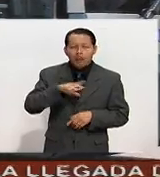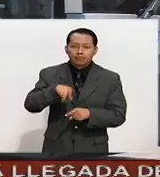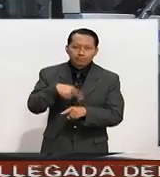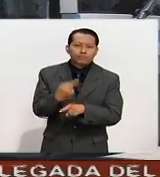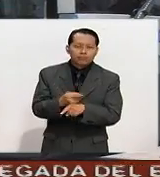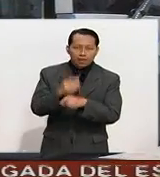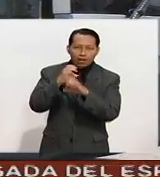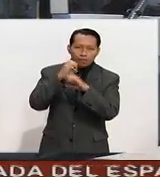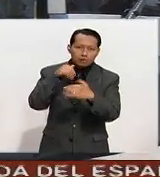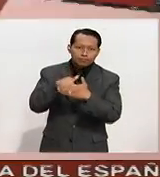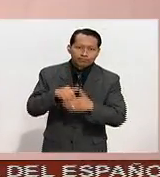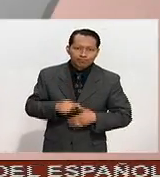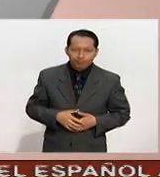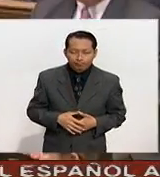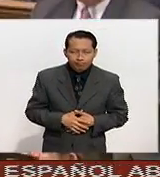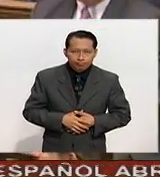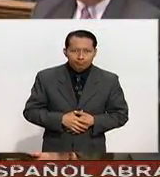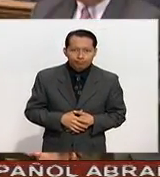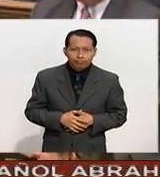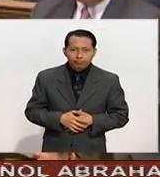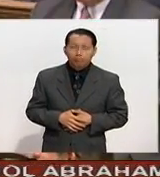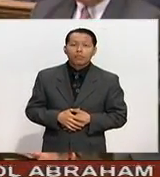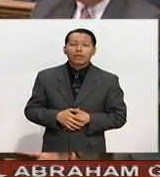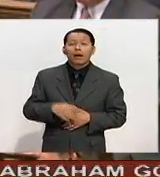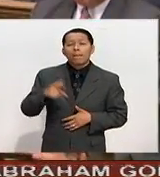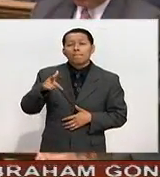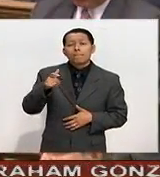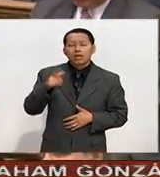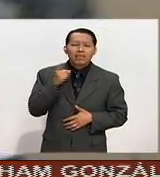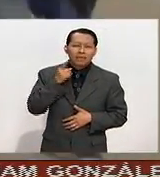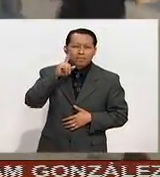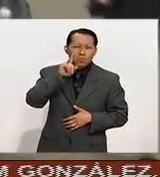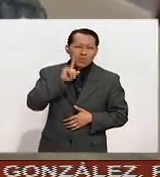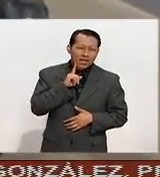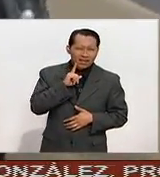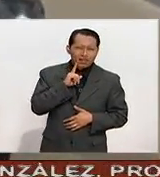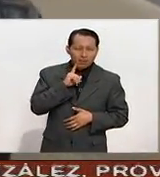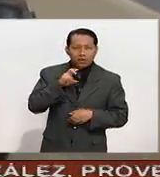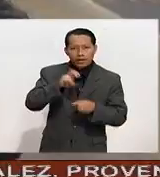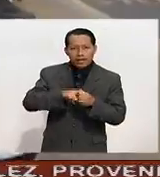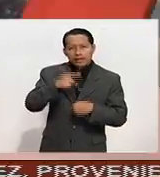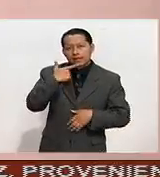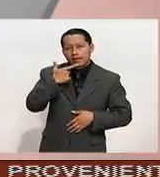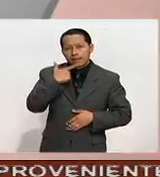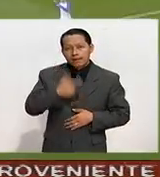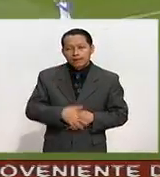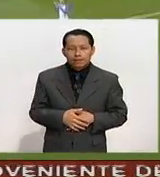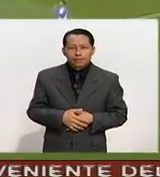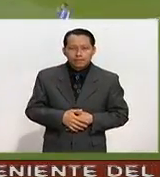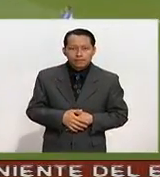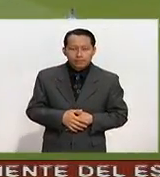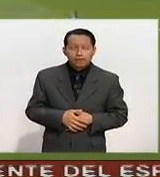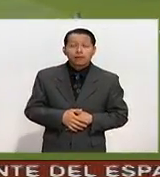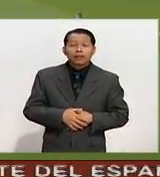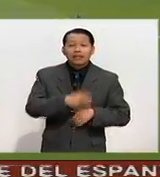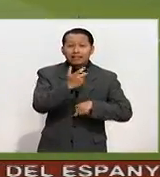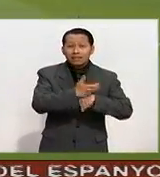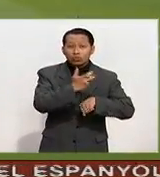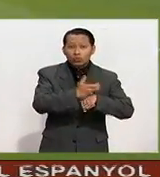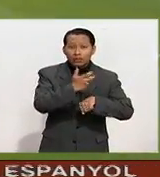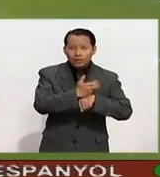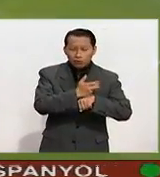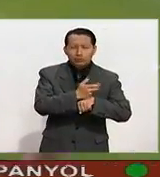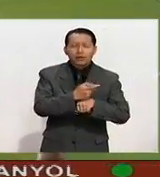un camión de pasajeros. Asesinato de diputada conmociona al Reino Unido. Estados Unidos,